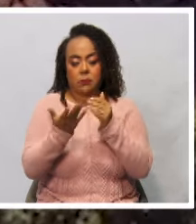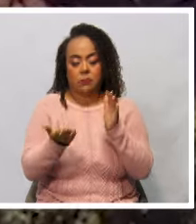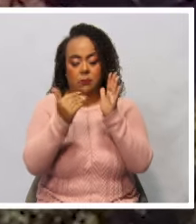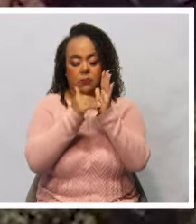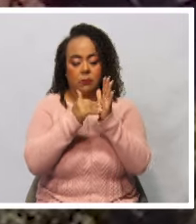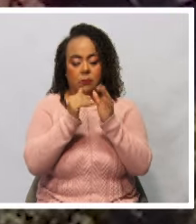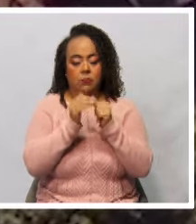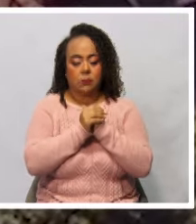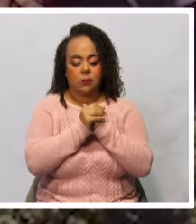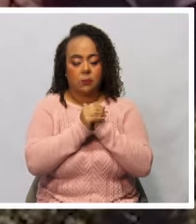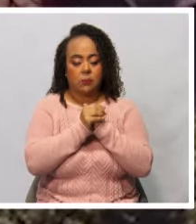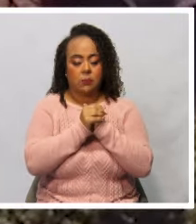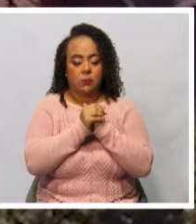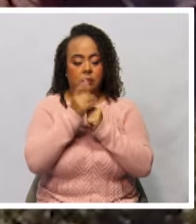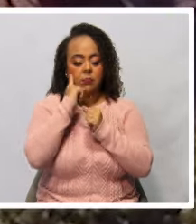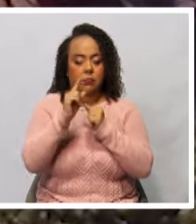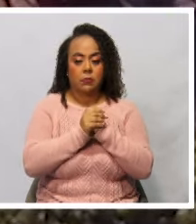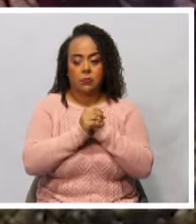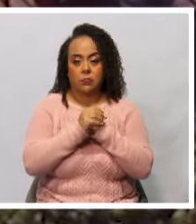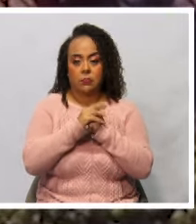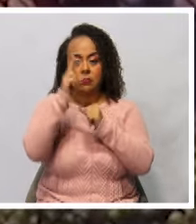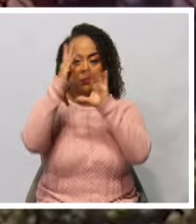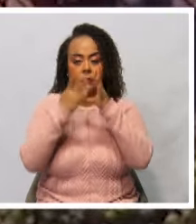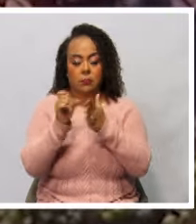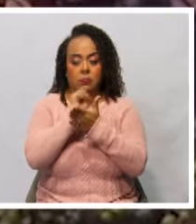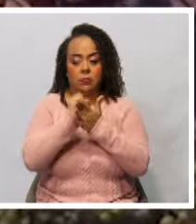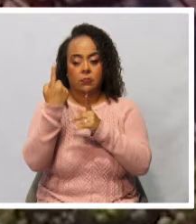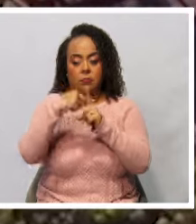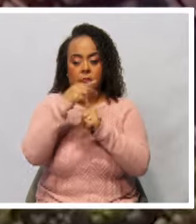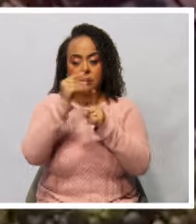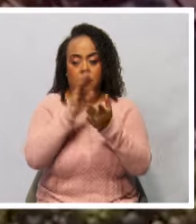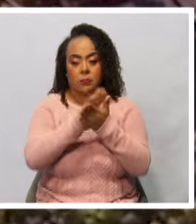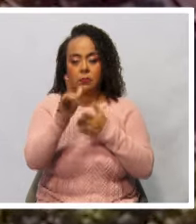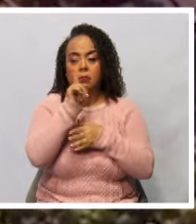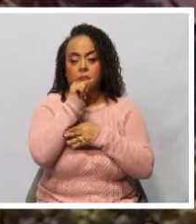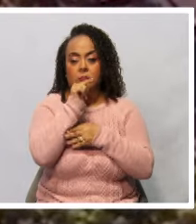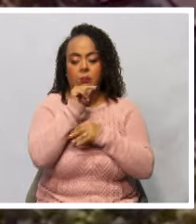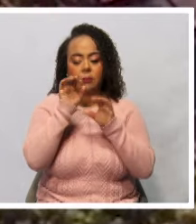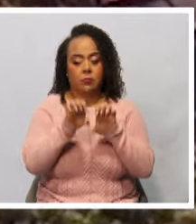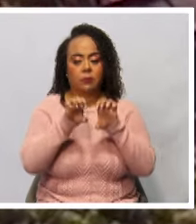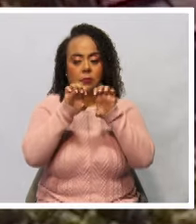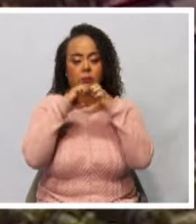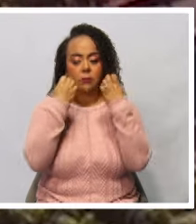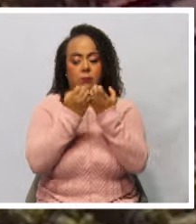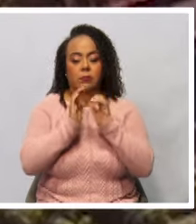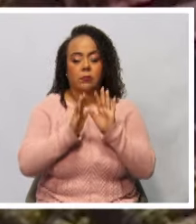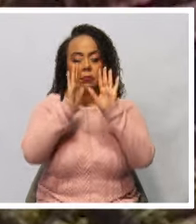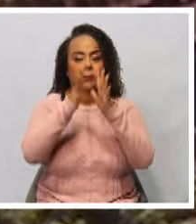pasión de la Liga Ascenso a Santa Cruz y será financiado por un gran equipo.